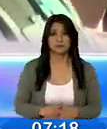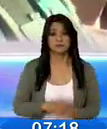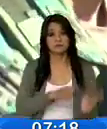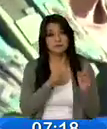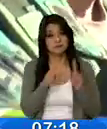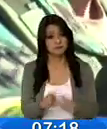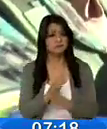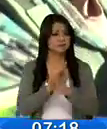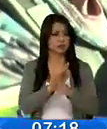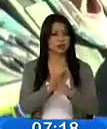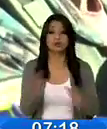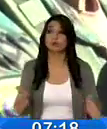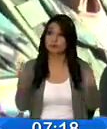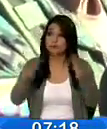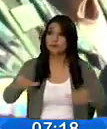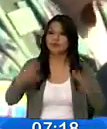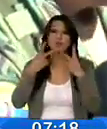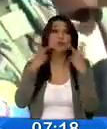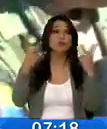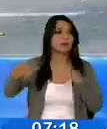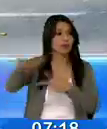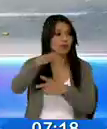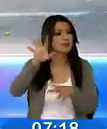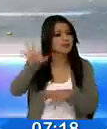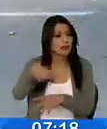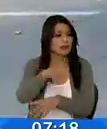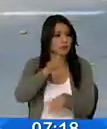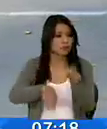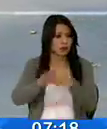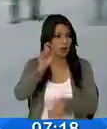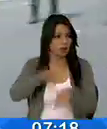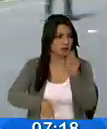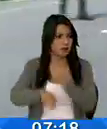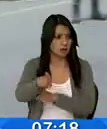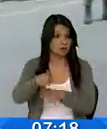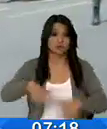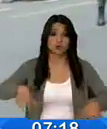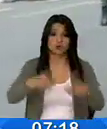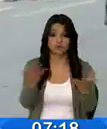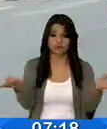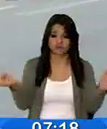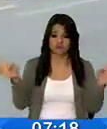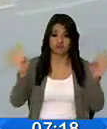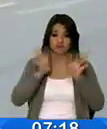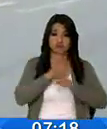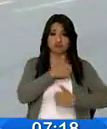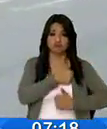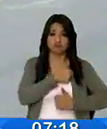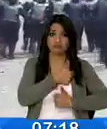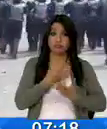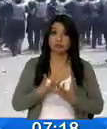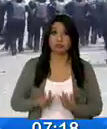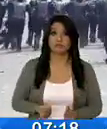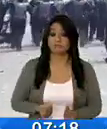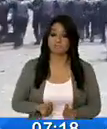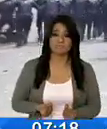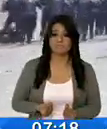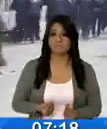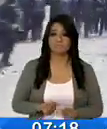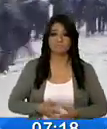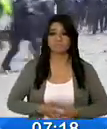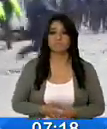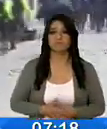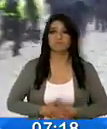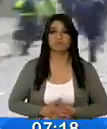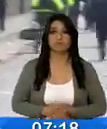venimos a evitar que la infraestructura del Estado sufra daño. La ciudad está sitiada, mientras no se escuchan visos de solución. Con imágenes